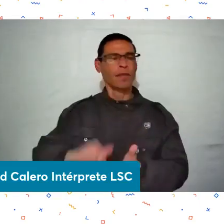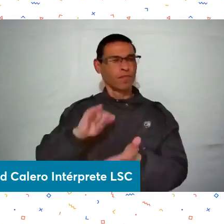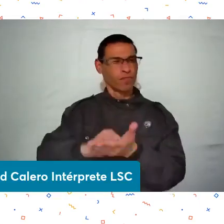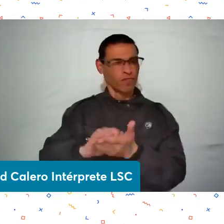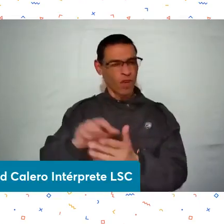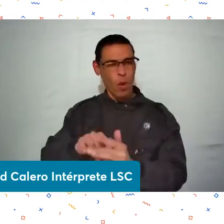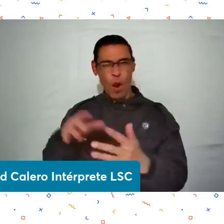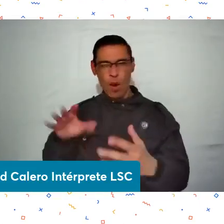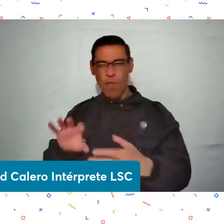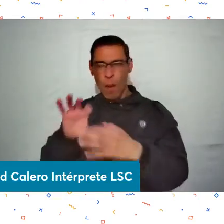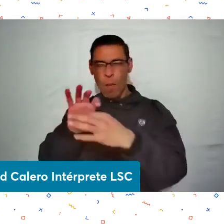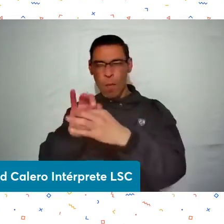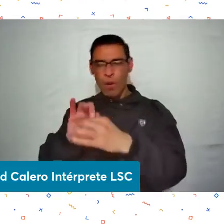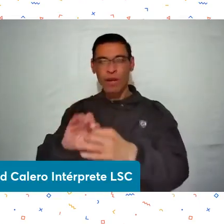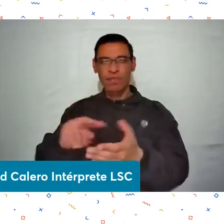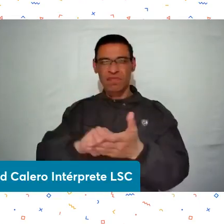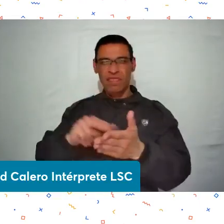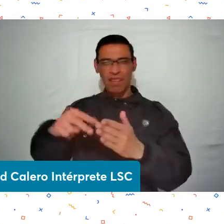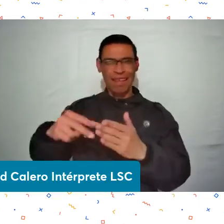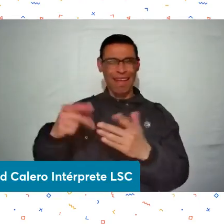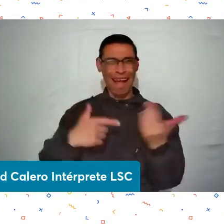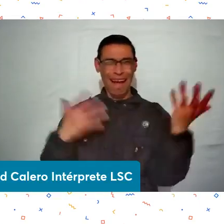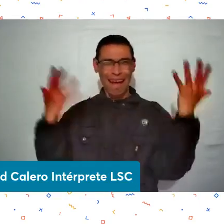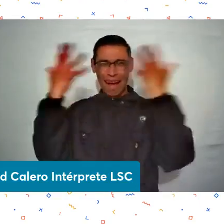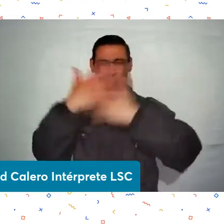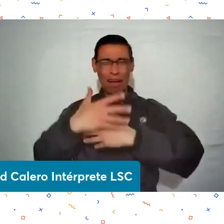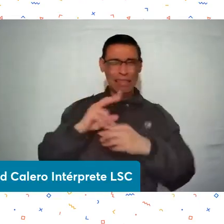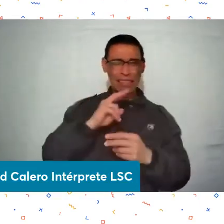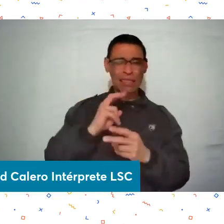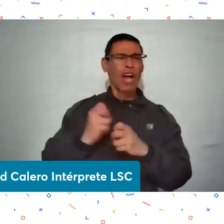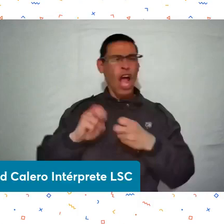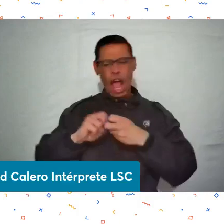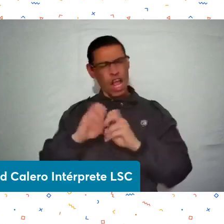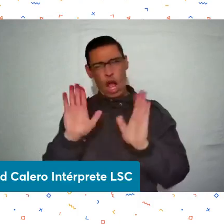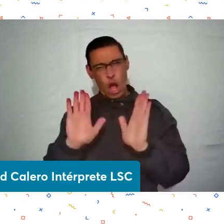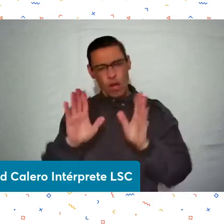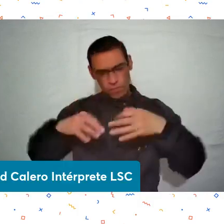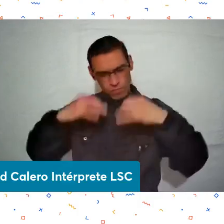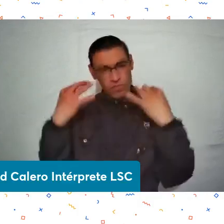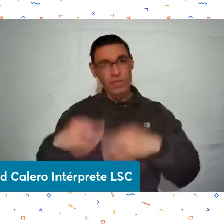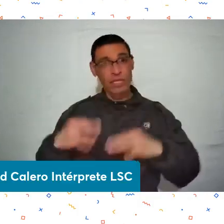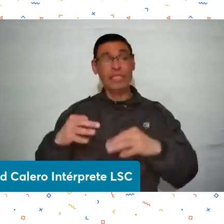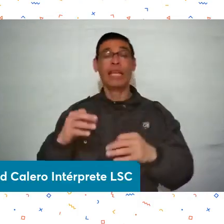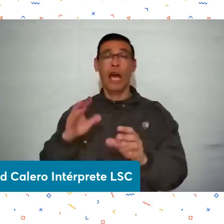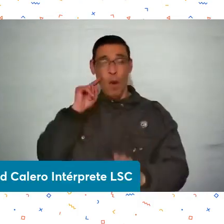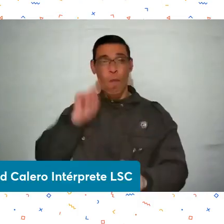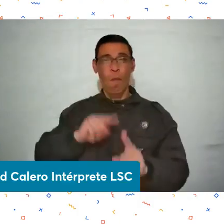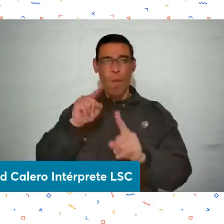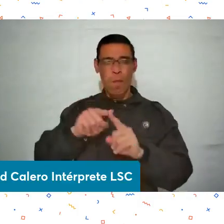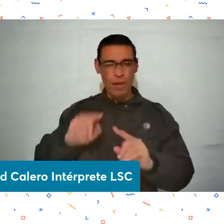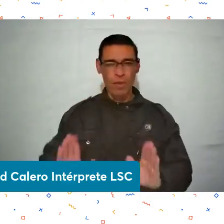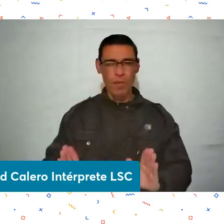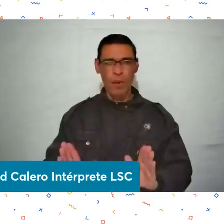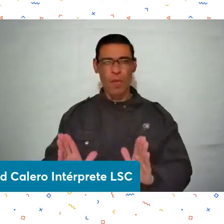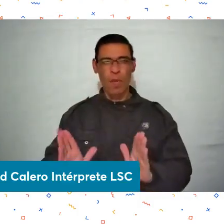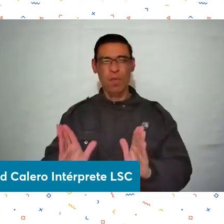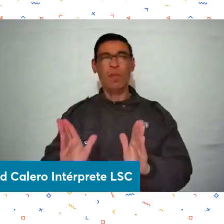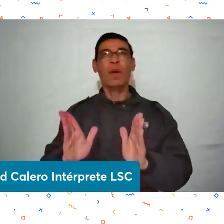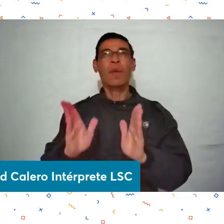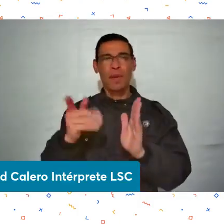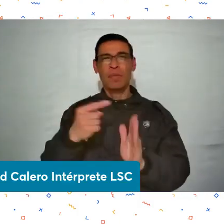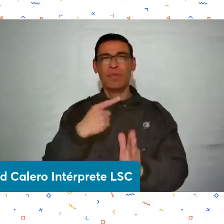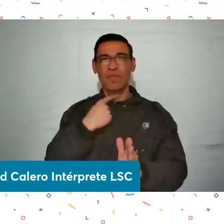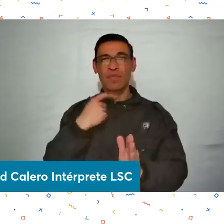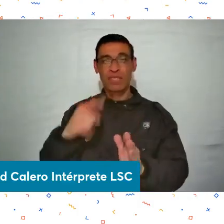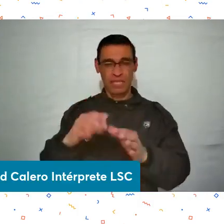sencilla, sin complejizarnos nosotros y sin complejizar a los estudiantes, pero sí promoviendo, y me gustaba mucho ya en las frases de cierre también cuando